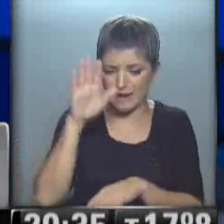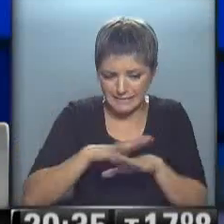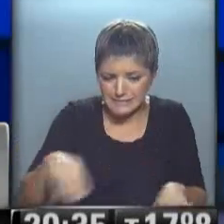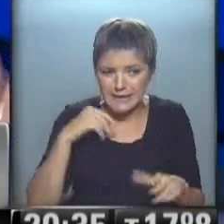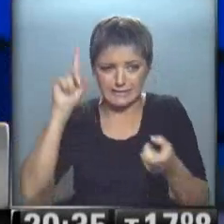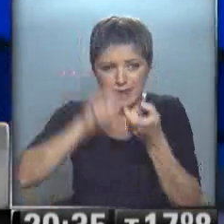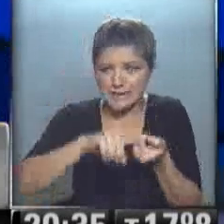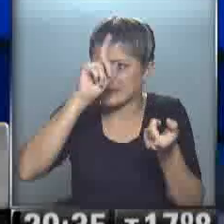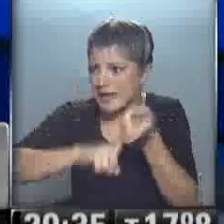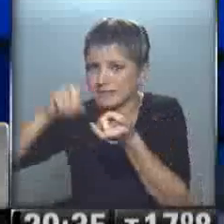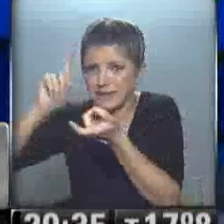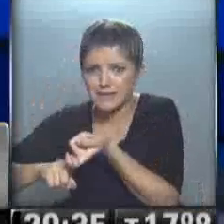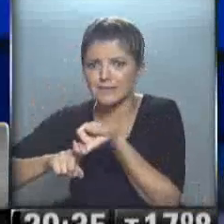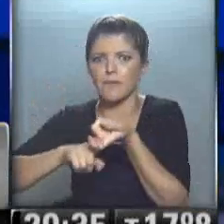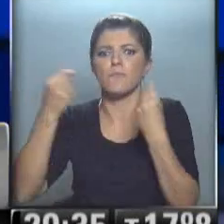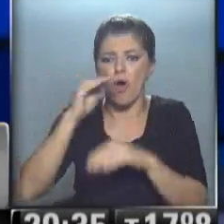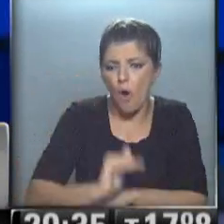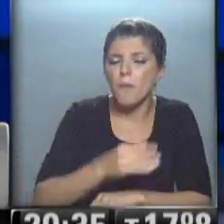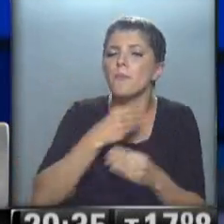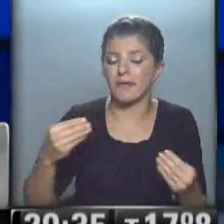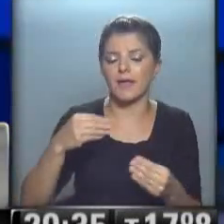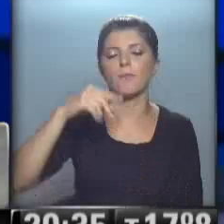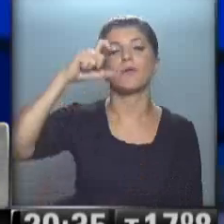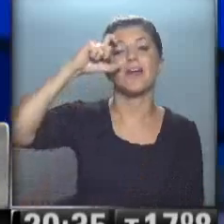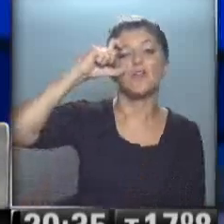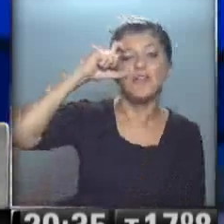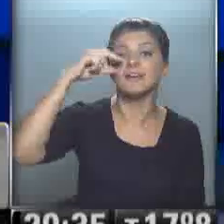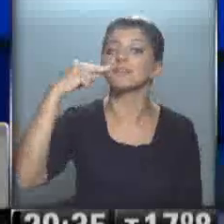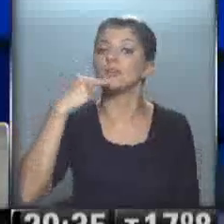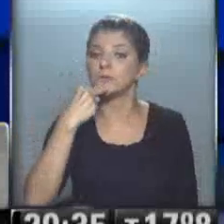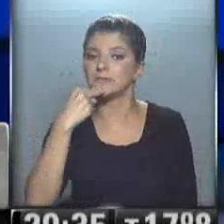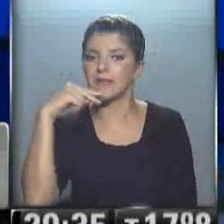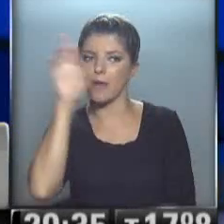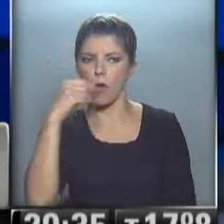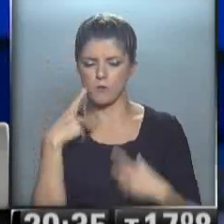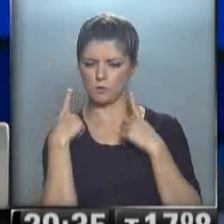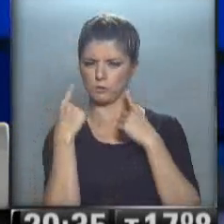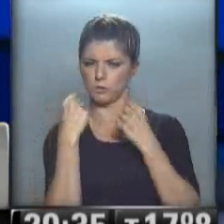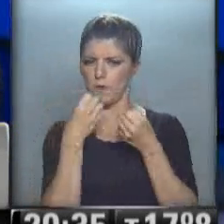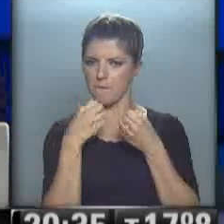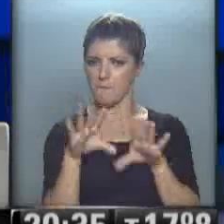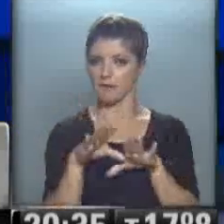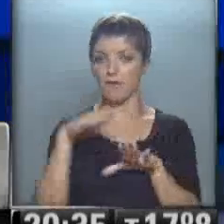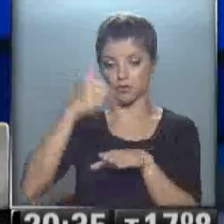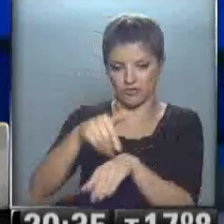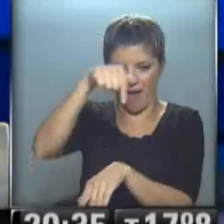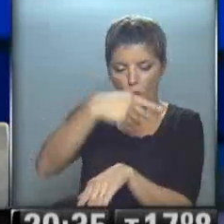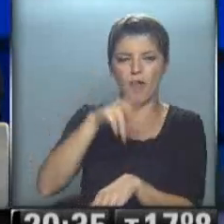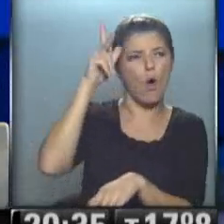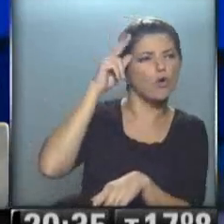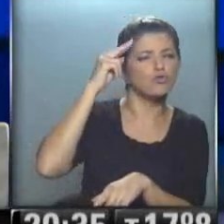vez más tempranamente. ¿Saben por qué? Porque a los 10 o 11 empiezan a protestar. Entonces ahora las casan a los 8 o